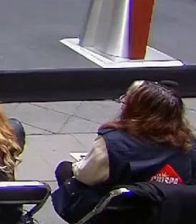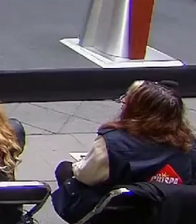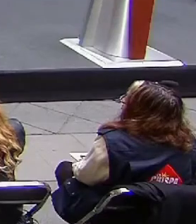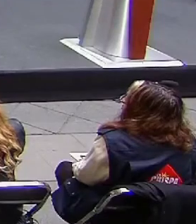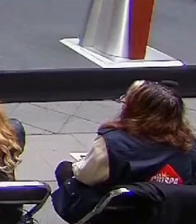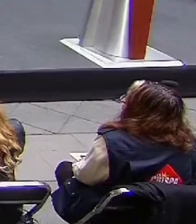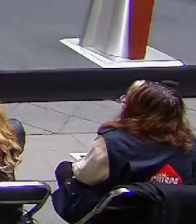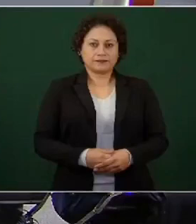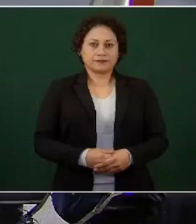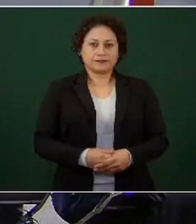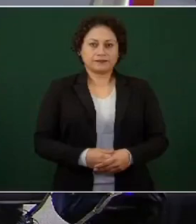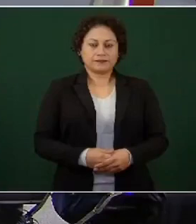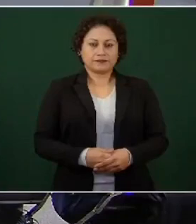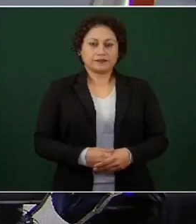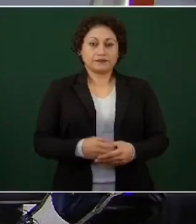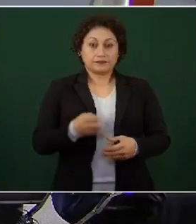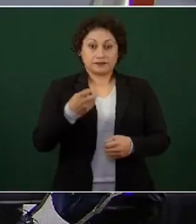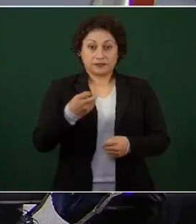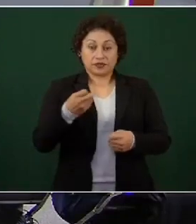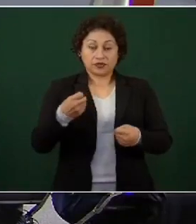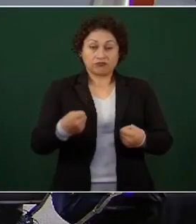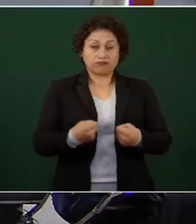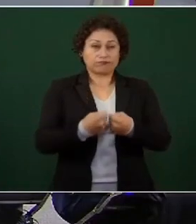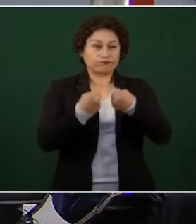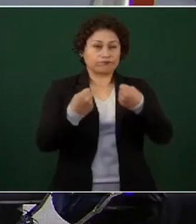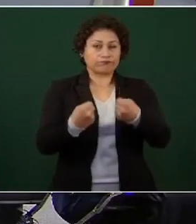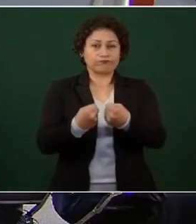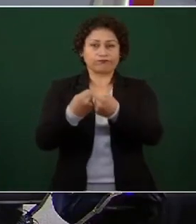confrontaciones o esos enfrentamientos,